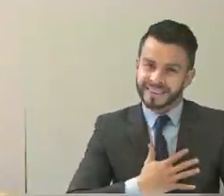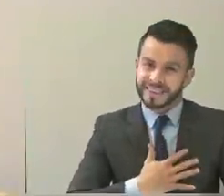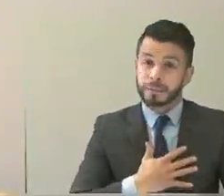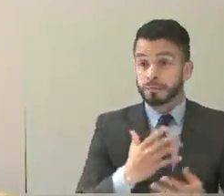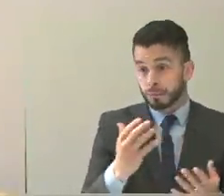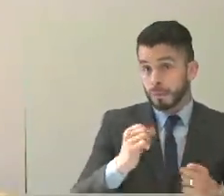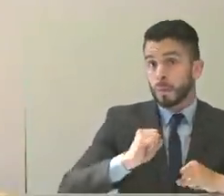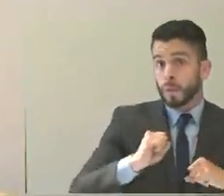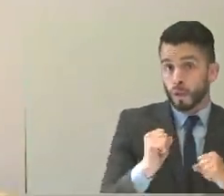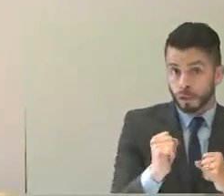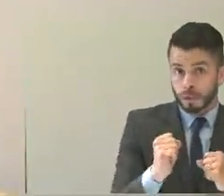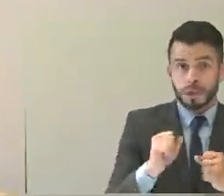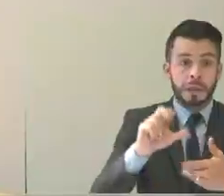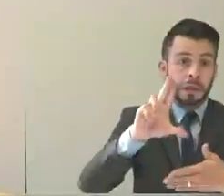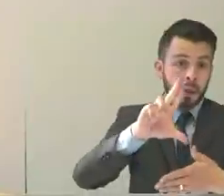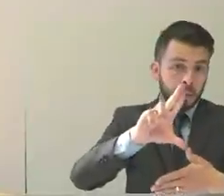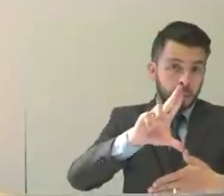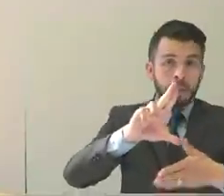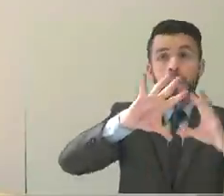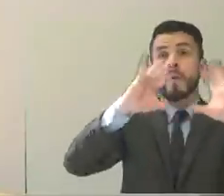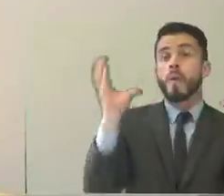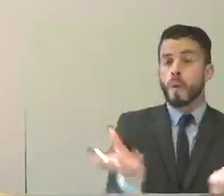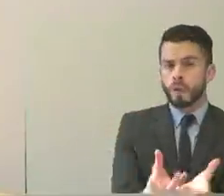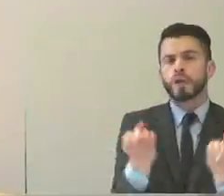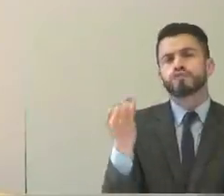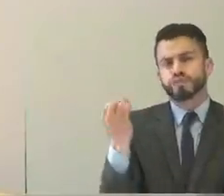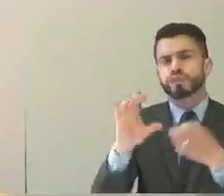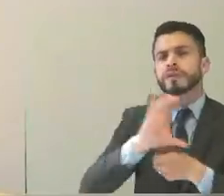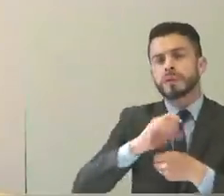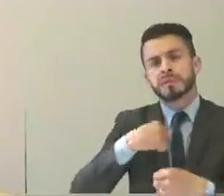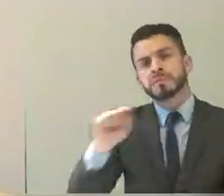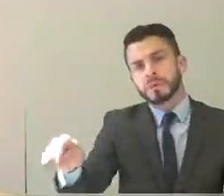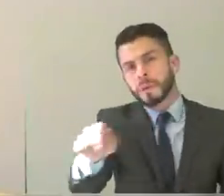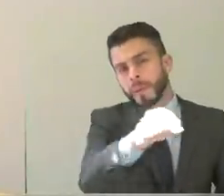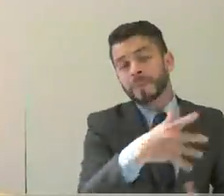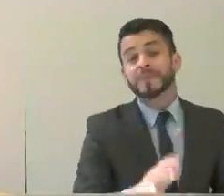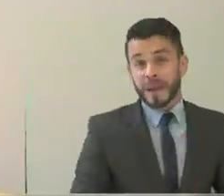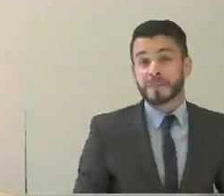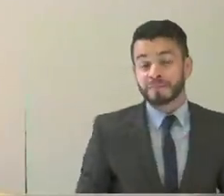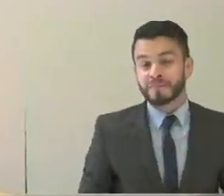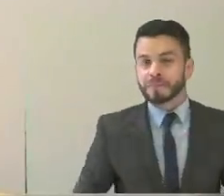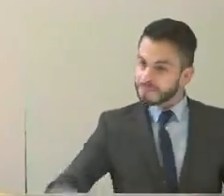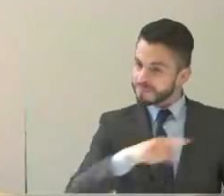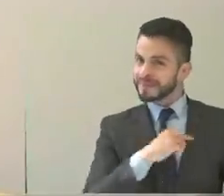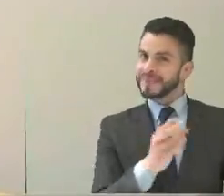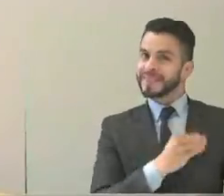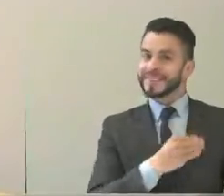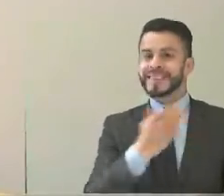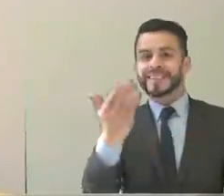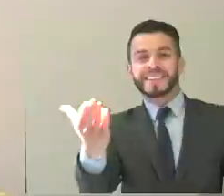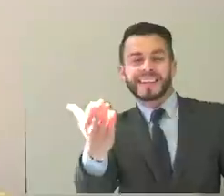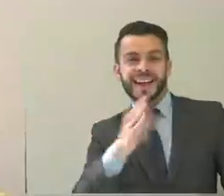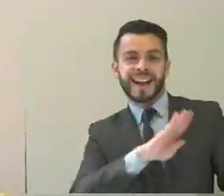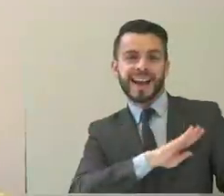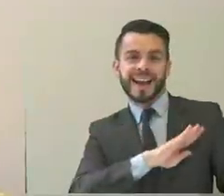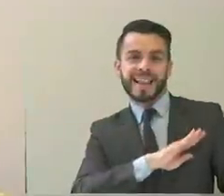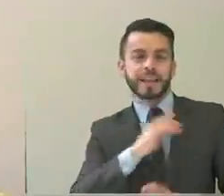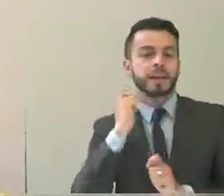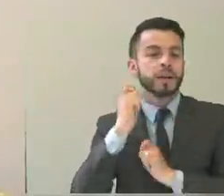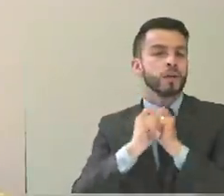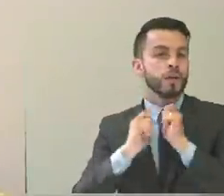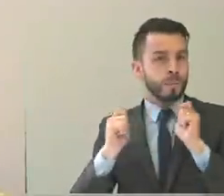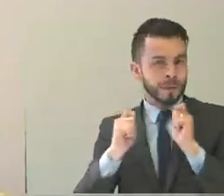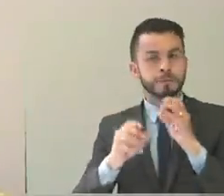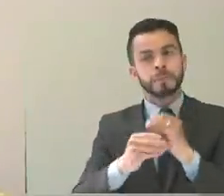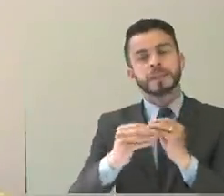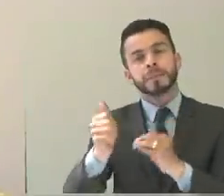Latinoamérica, y hemos tenido el honor de haber estado trabajando y apoyando a la alcaldesa López y su administración en